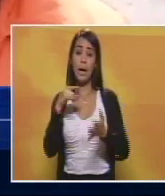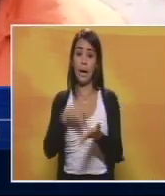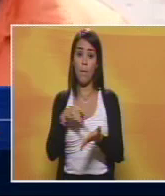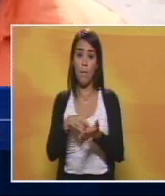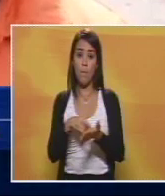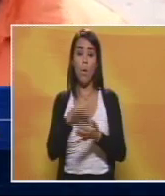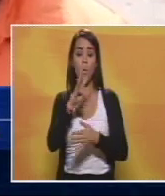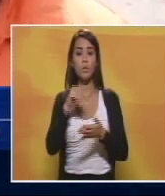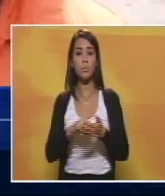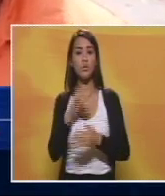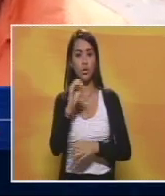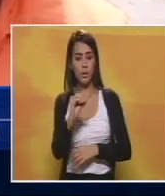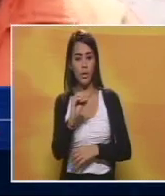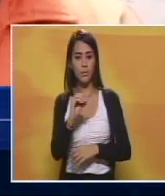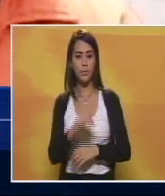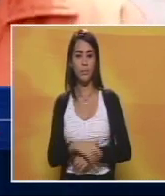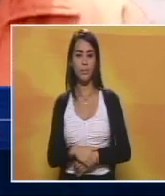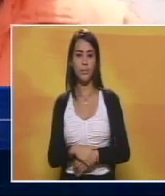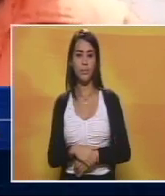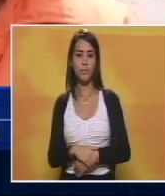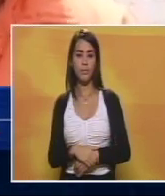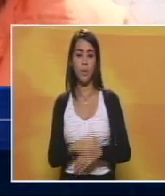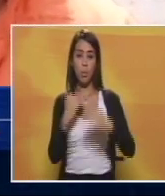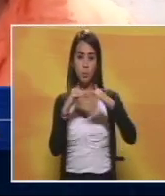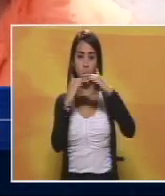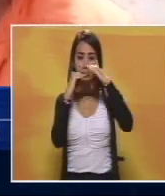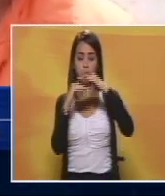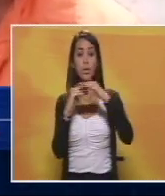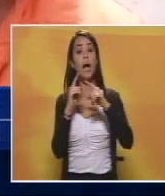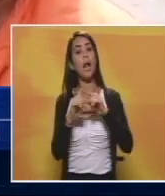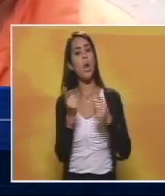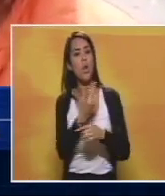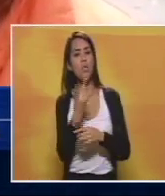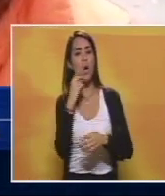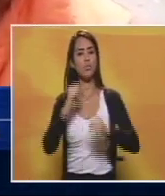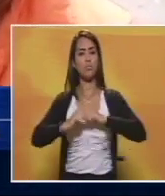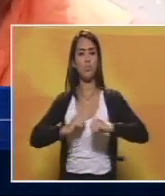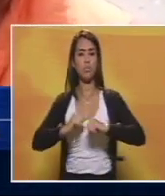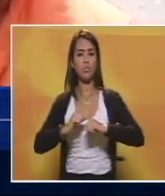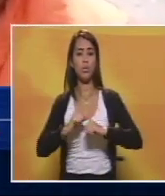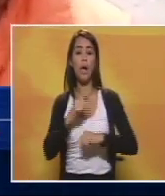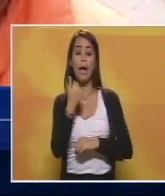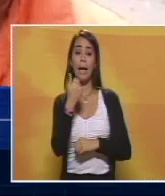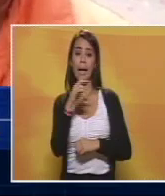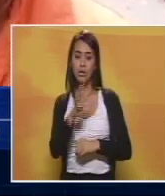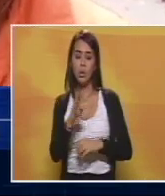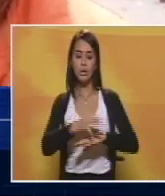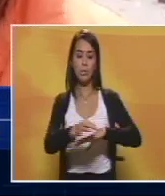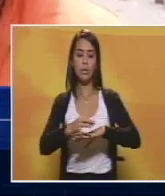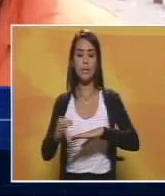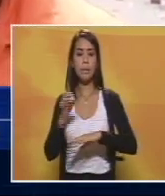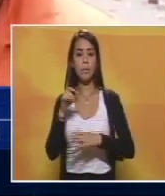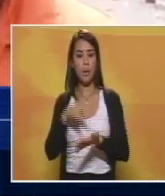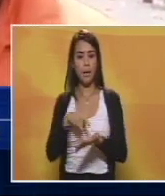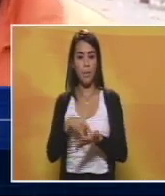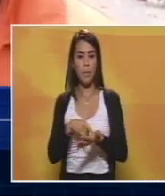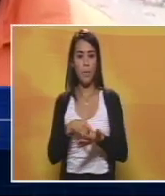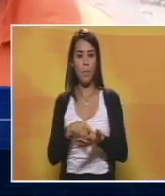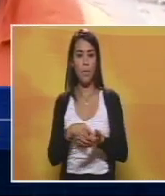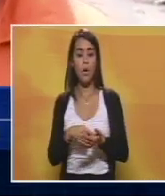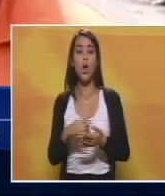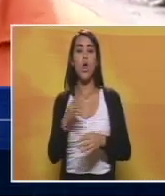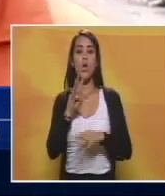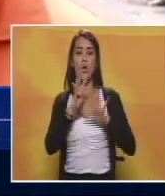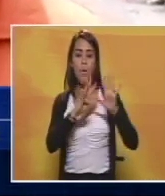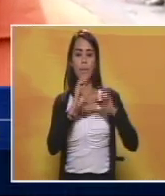carabobo esta vez es 4.0 en escala de richter que a pesar de que ambos sismos por un sentido en los 14 municipios del estado recibimos más de 900 llamadas